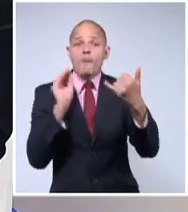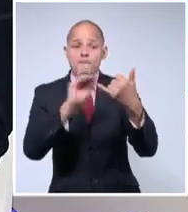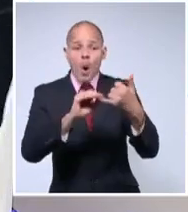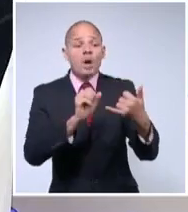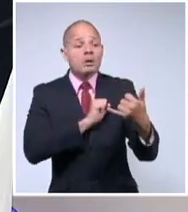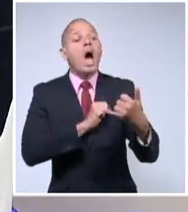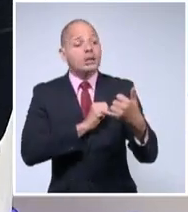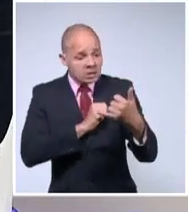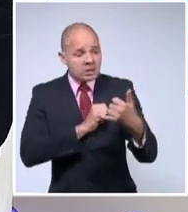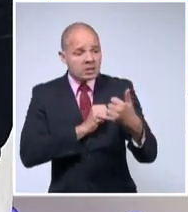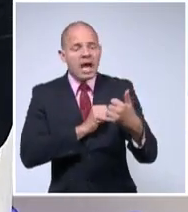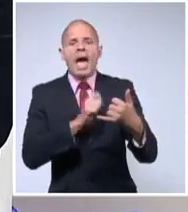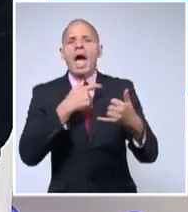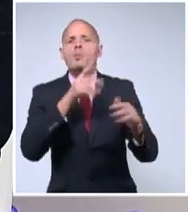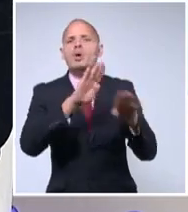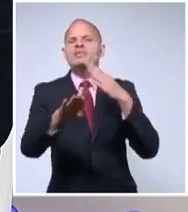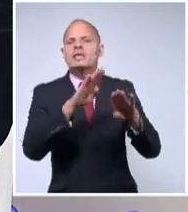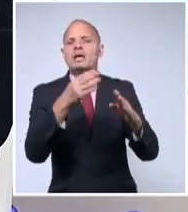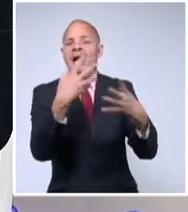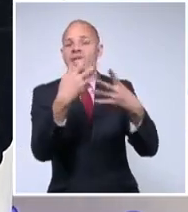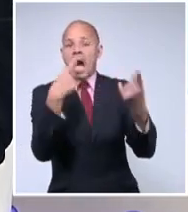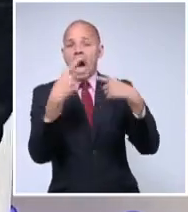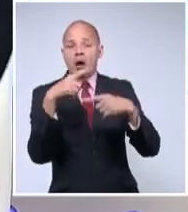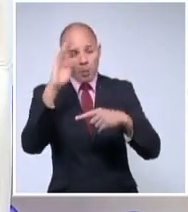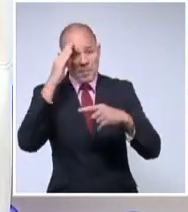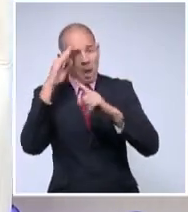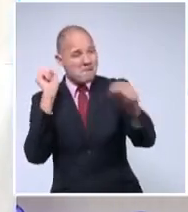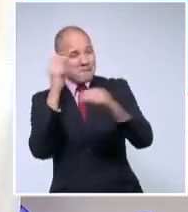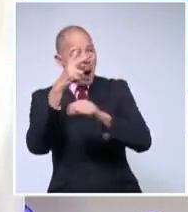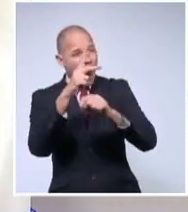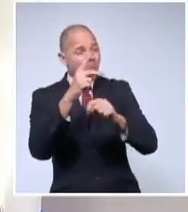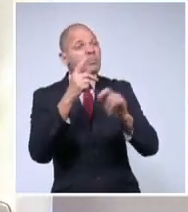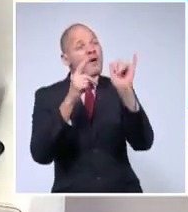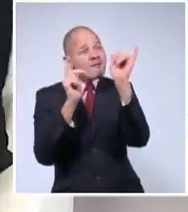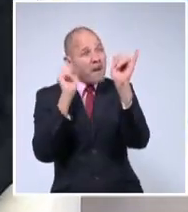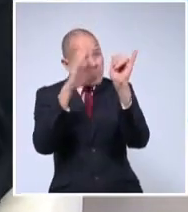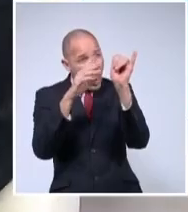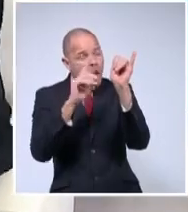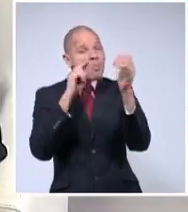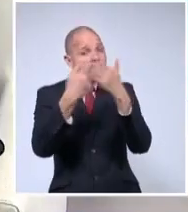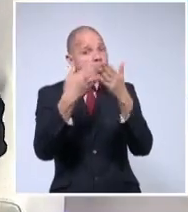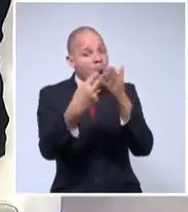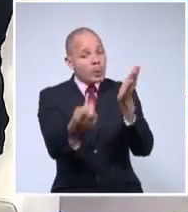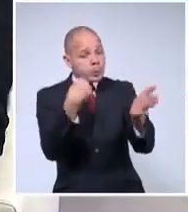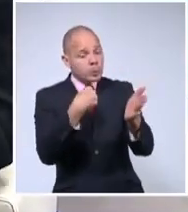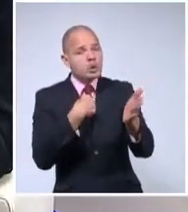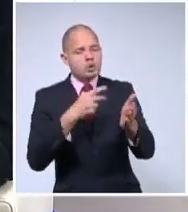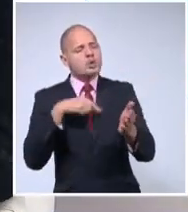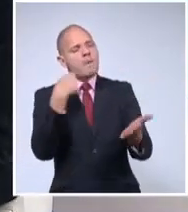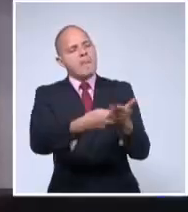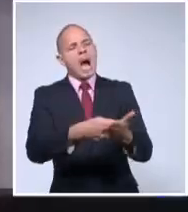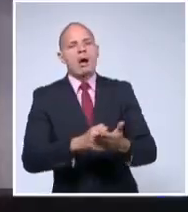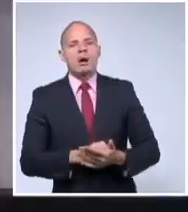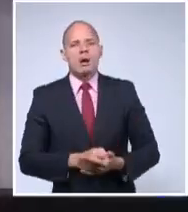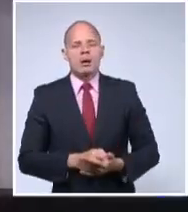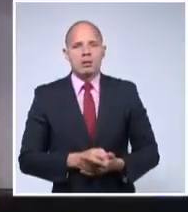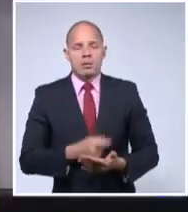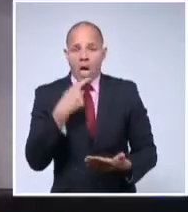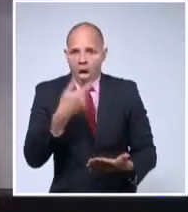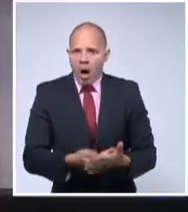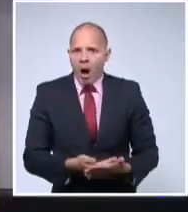persona que hace la convocatoria, repito, está en los Estados Unidos. Y aquí viene otra arista del asunto. No es solo la injerencia